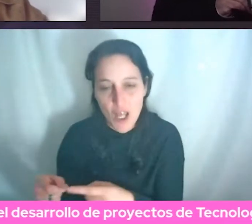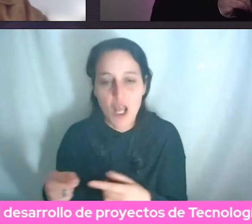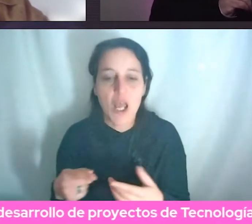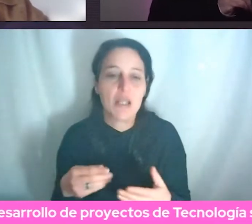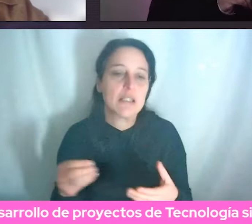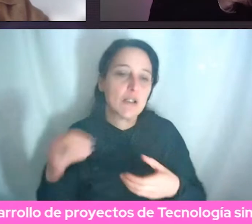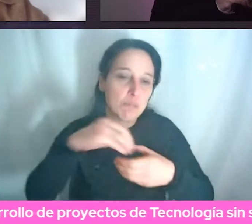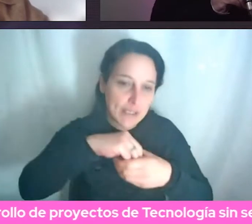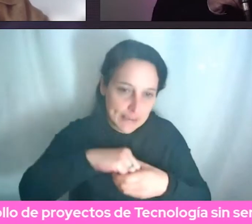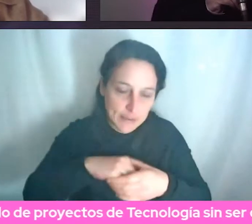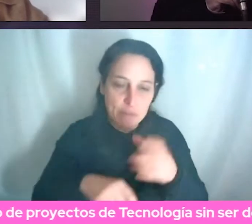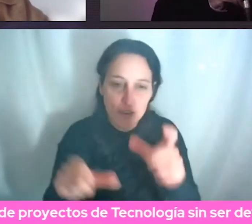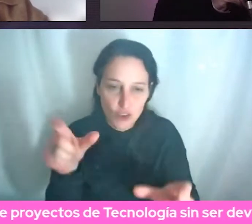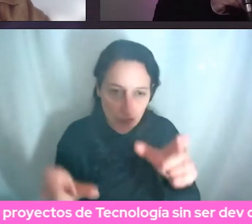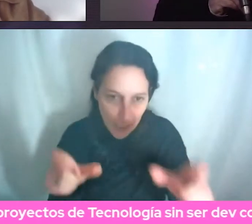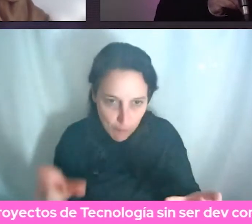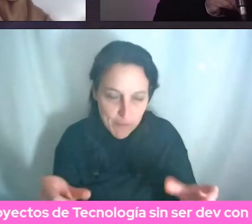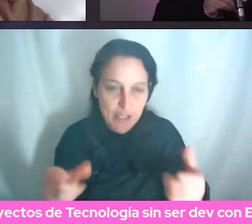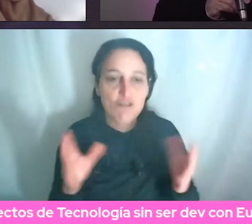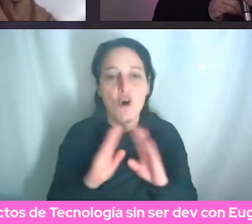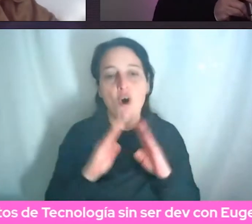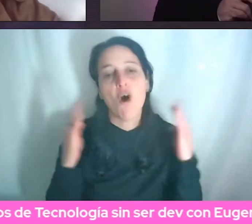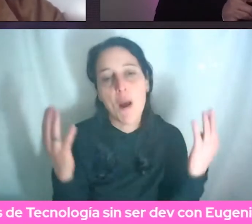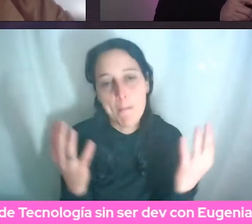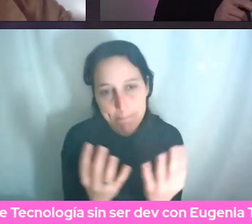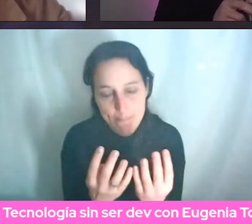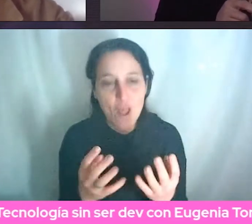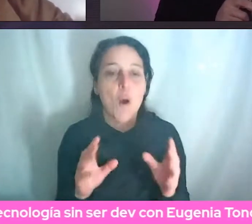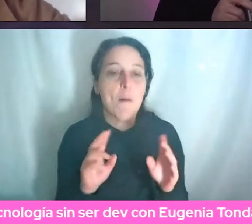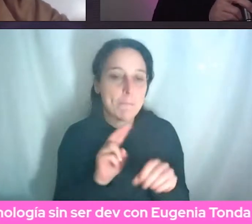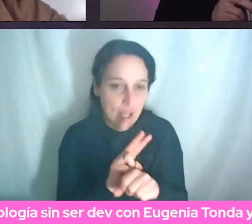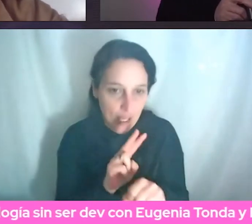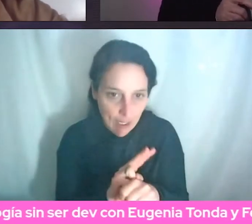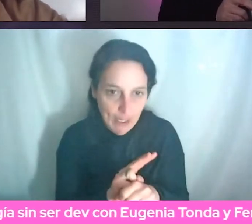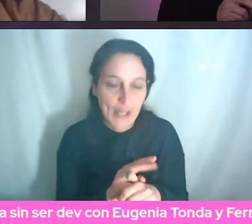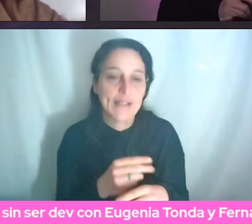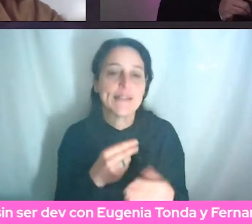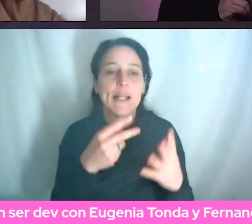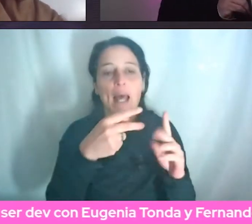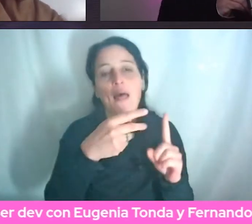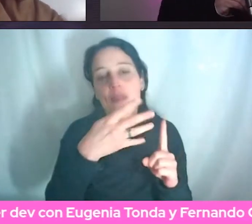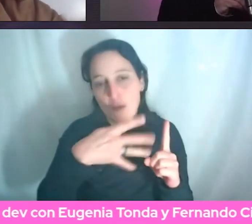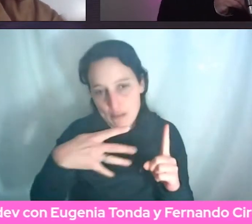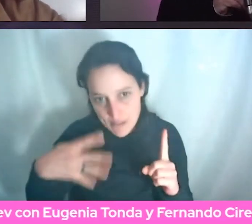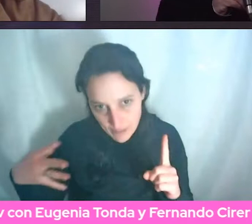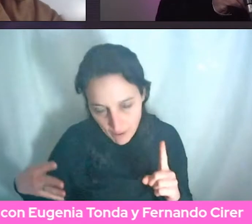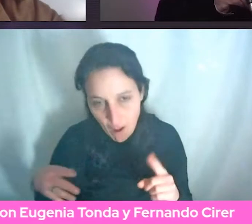ambiente, calidad de vida, inclusión y diversidad y género. Eso es,